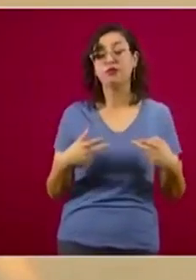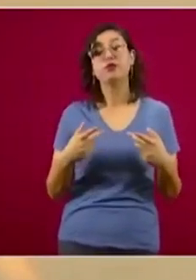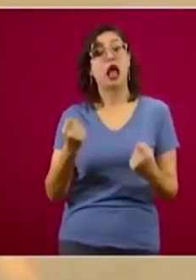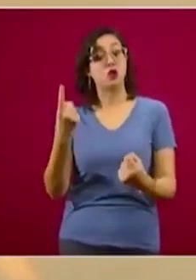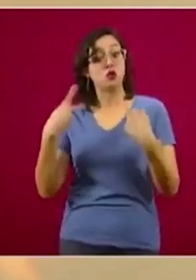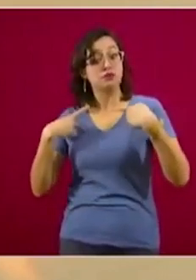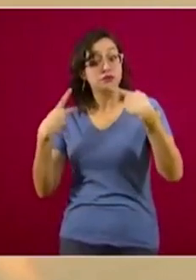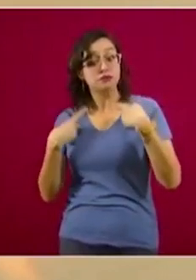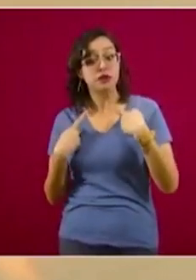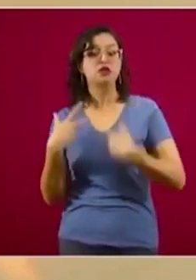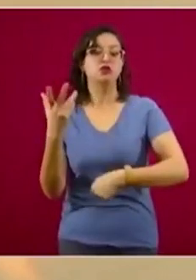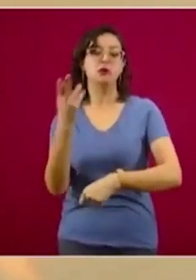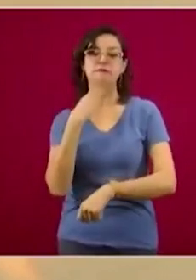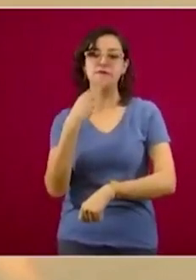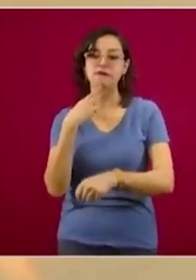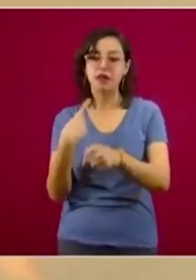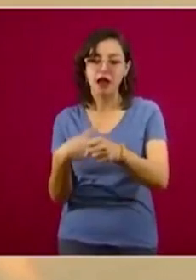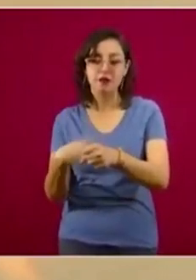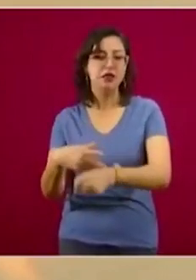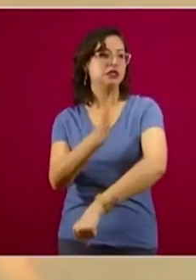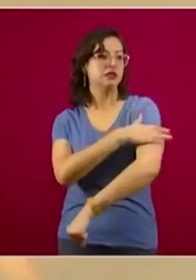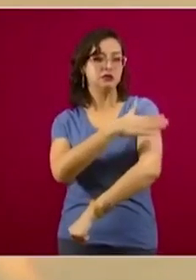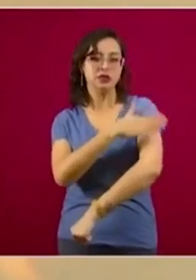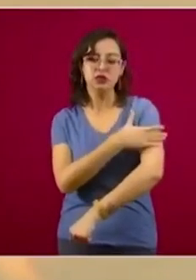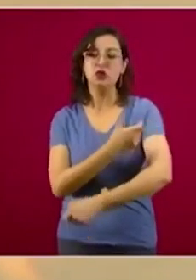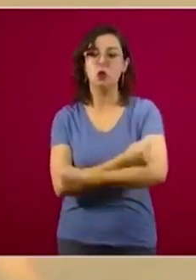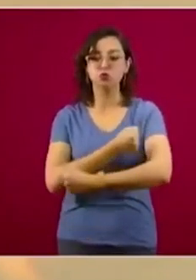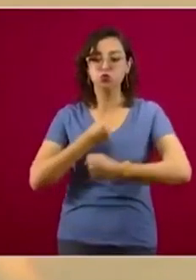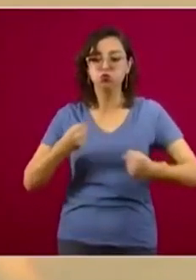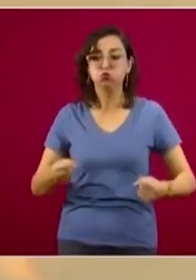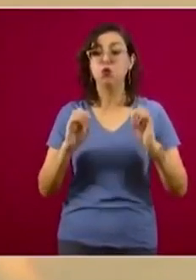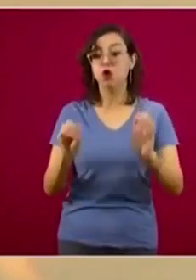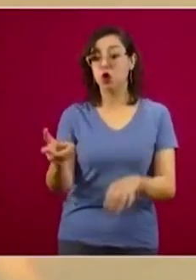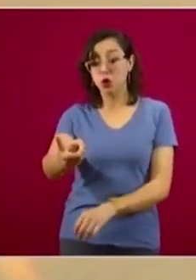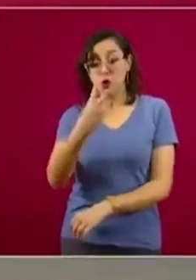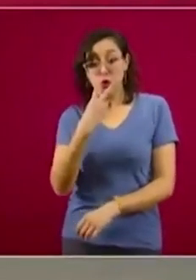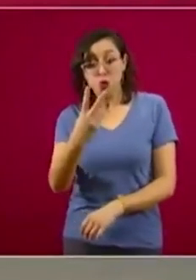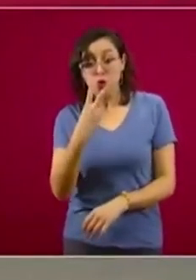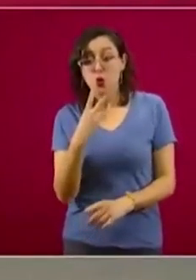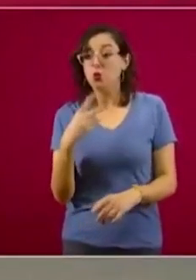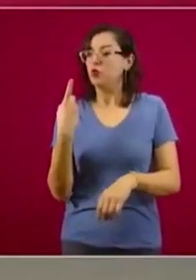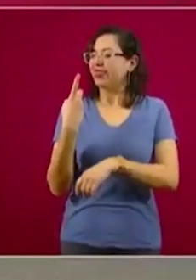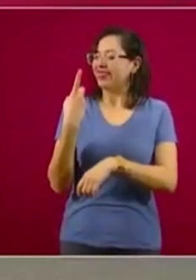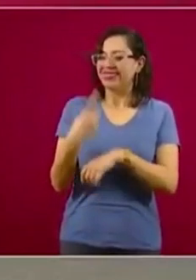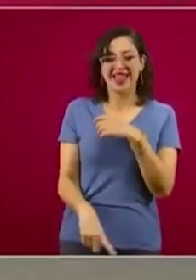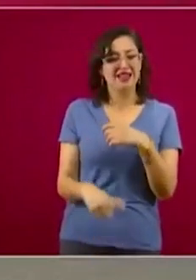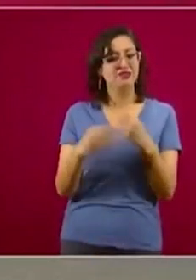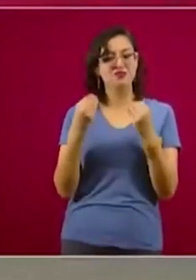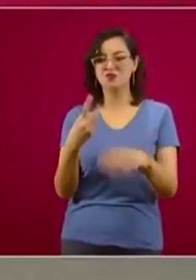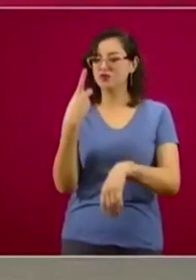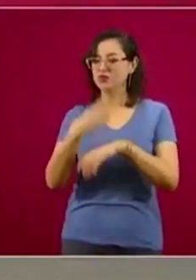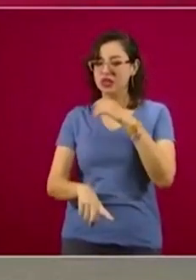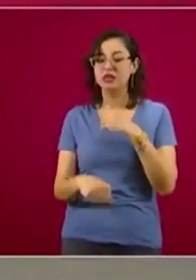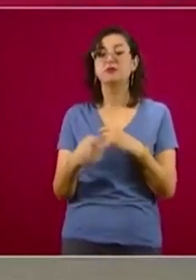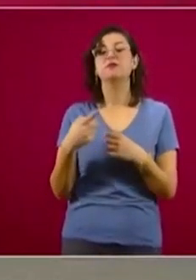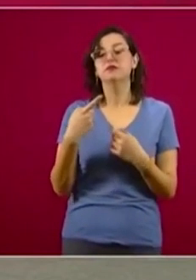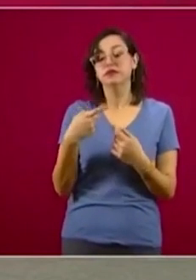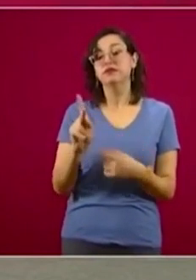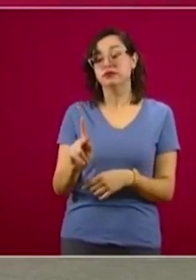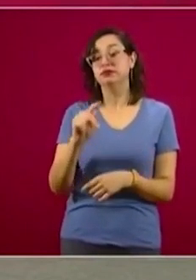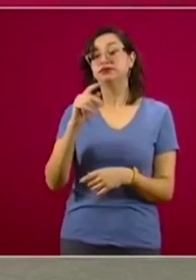diabetes como la hipertensión como la obesidad o que fuman por ejemplo el fumar también es dañino para cualquier cosa pero inclusive